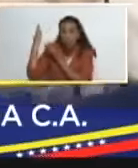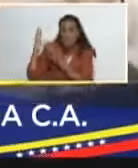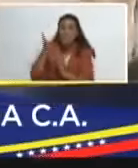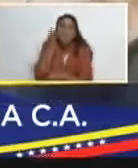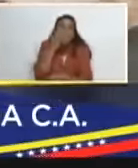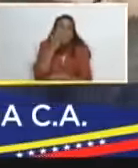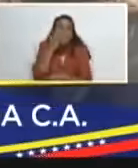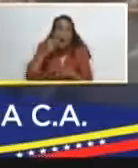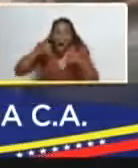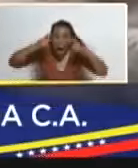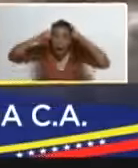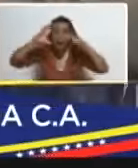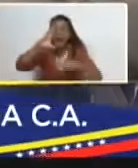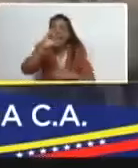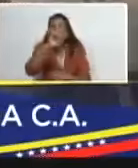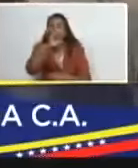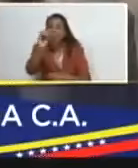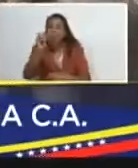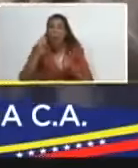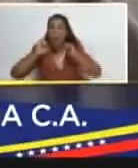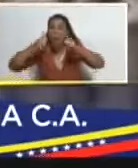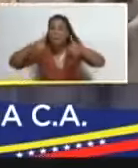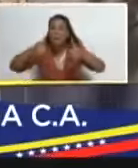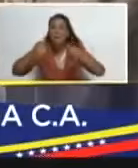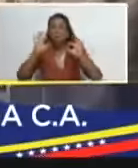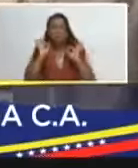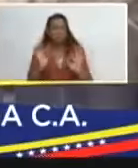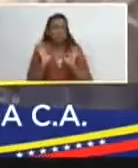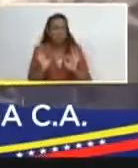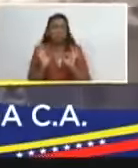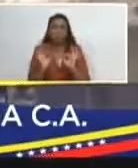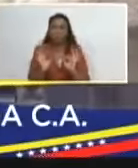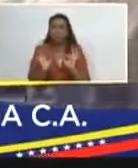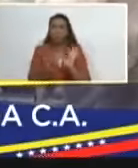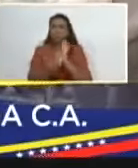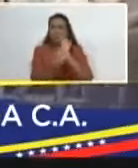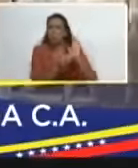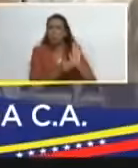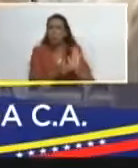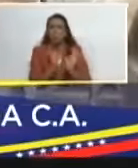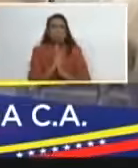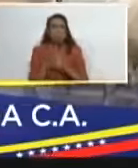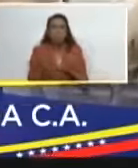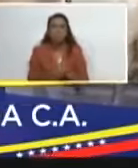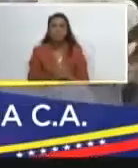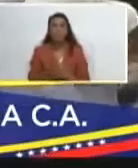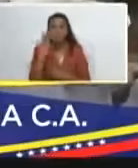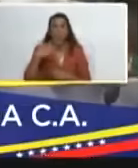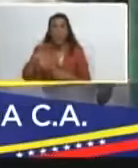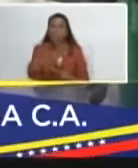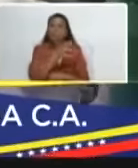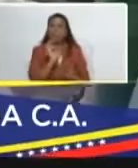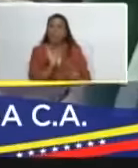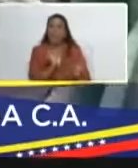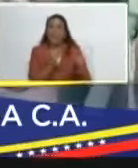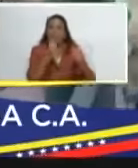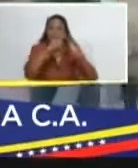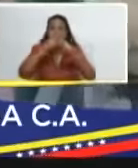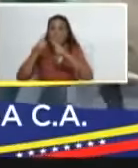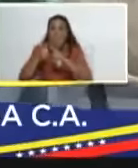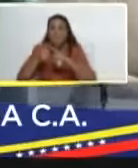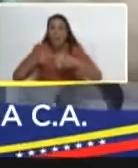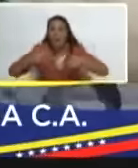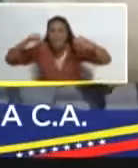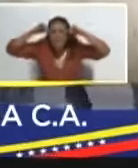de una vaca carora es sin igual con su habilidad, inclusive, de criar diversos becerros,